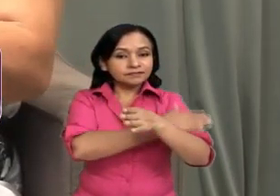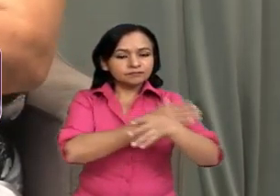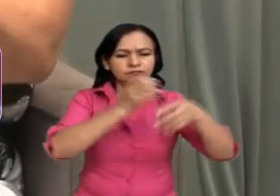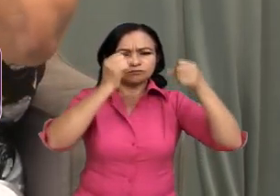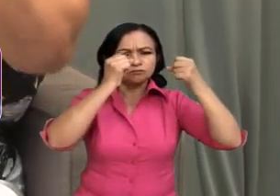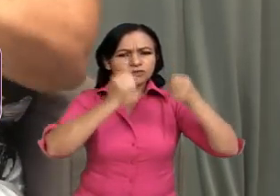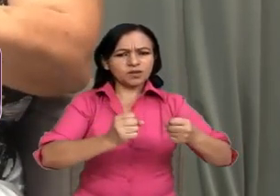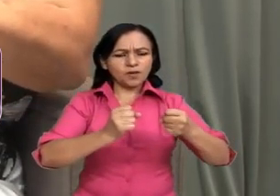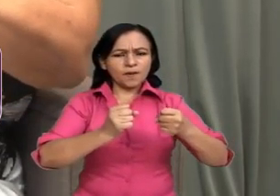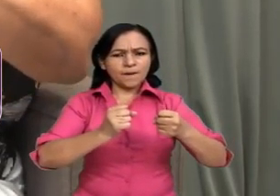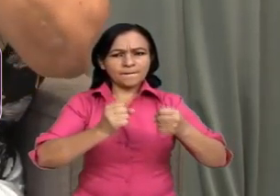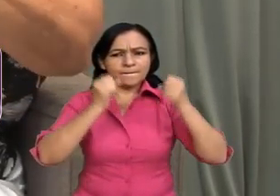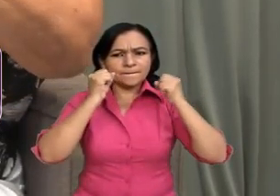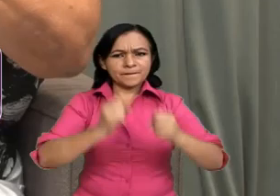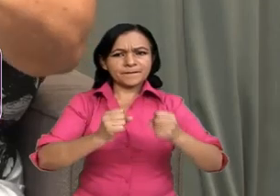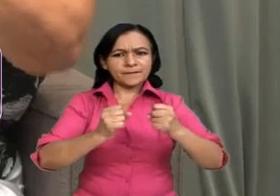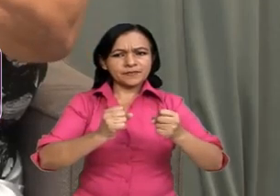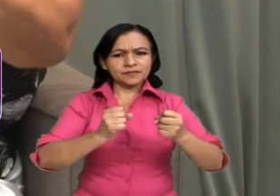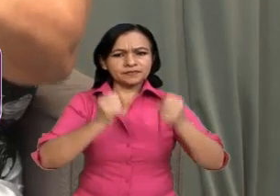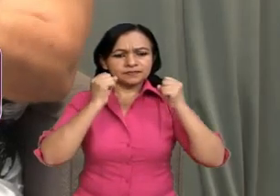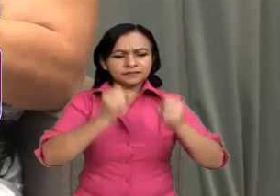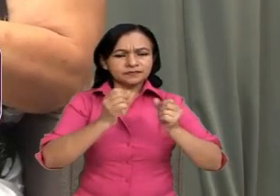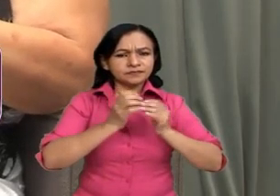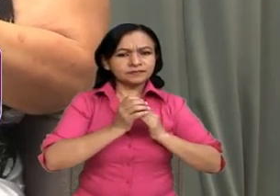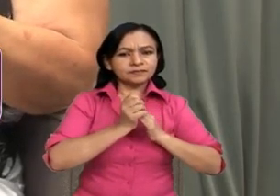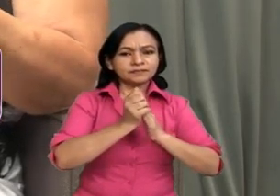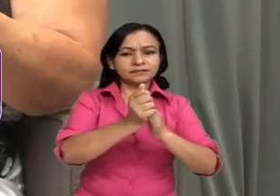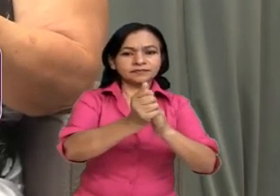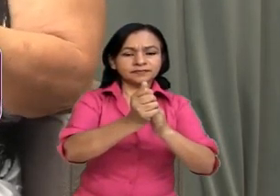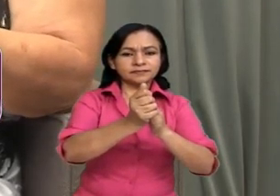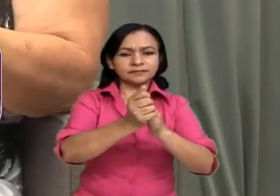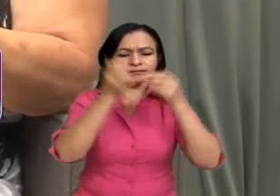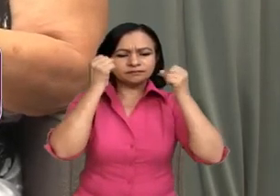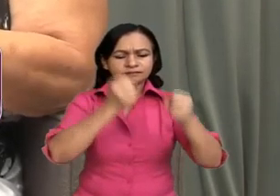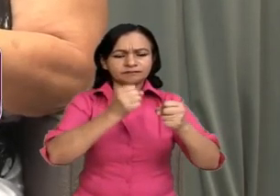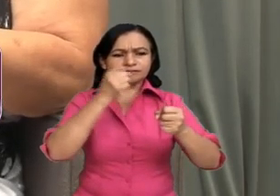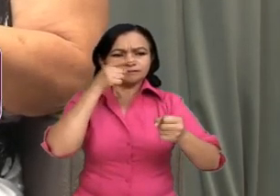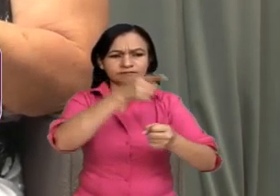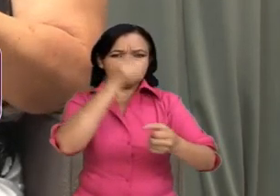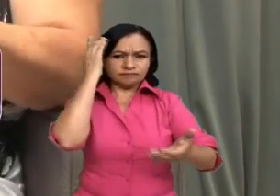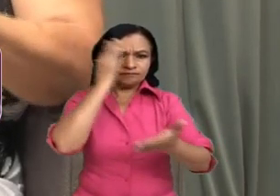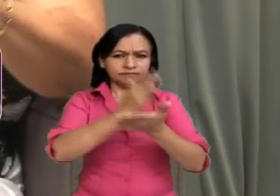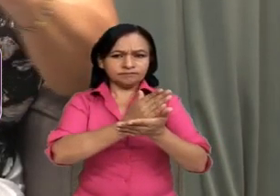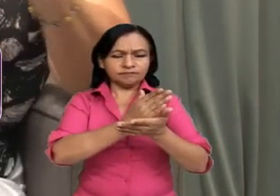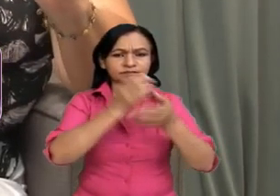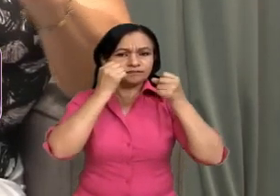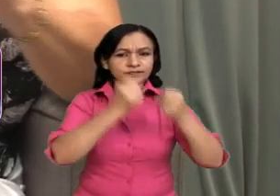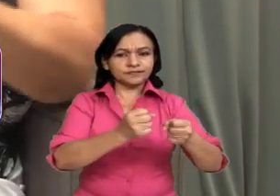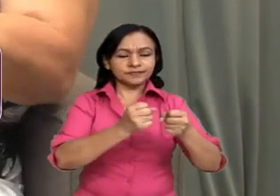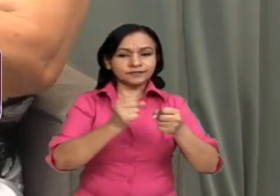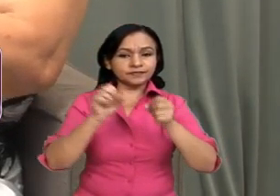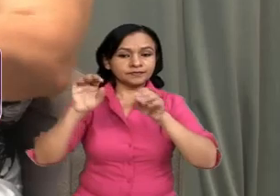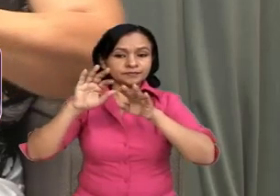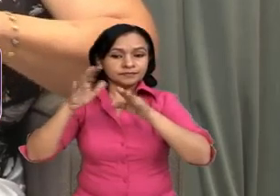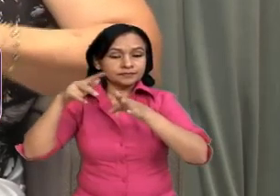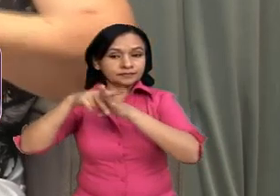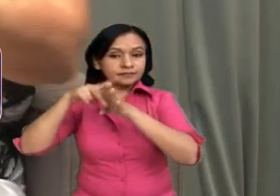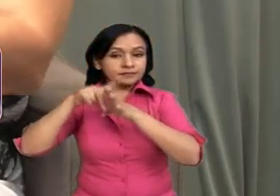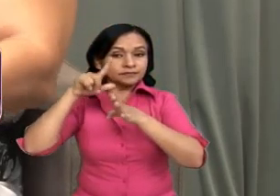es el que conduce y es el que manda, todavía la mujer campesina